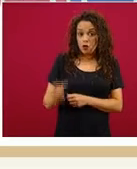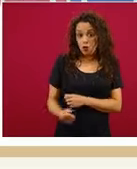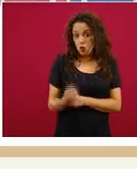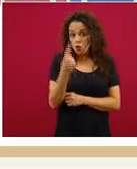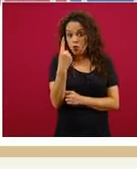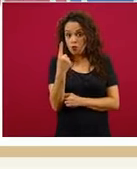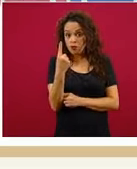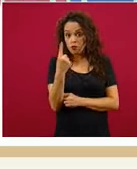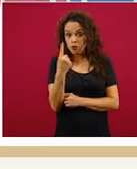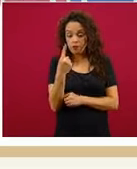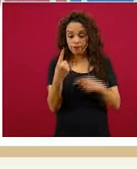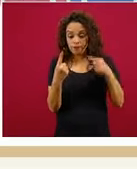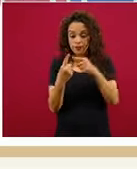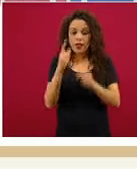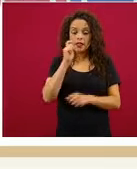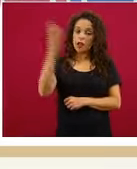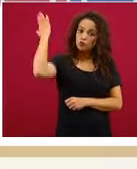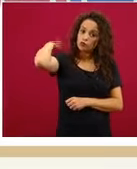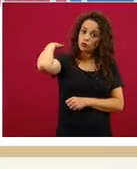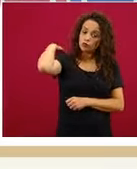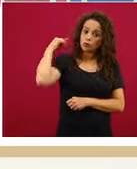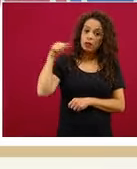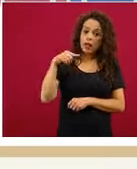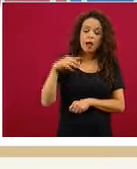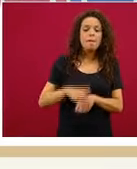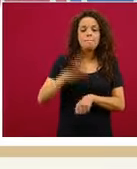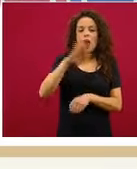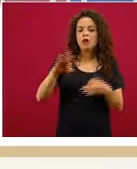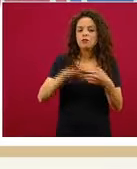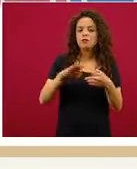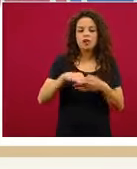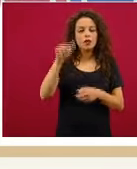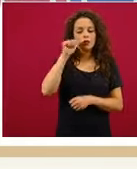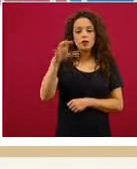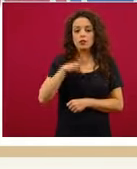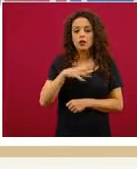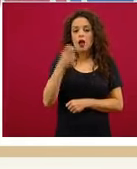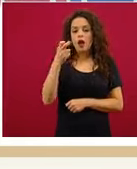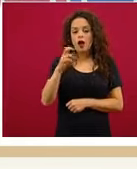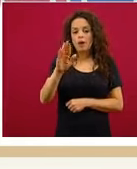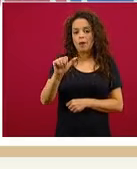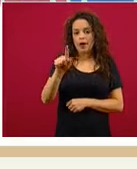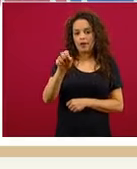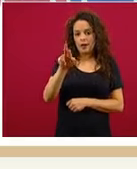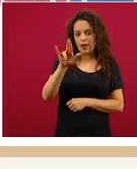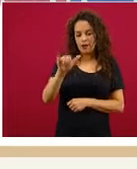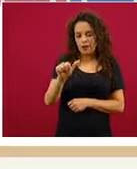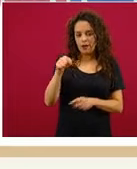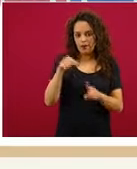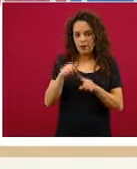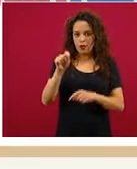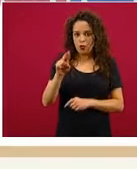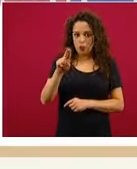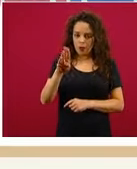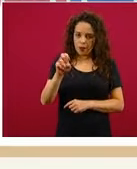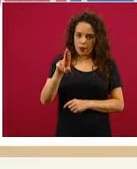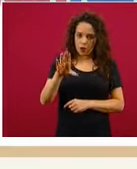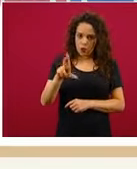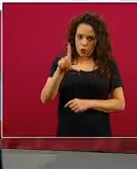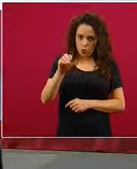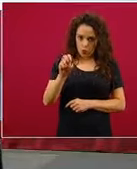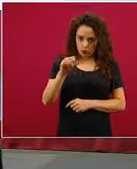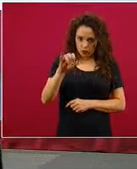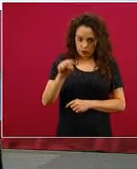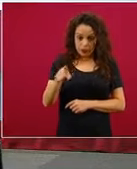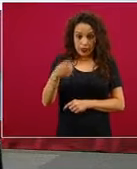los pulmones, es la localización más frecuente donde podemos encontrar la tuberculosis y esta localización,